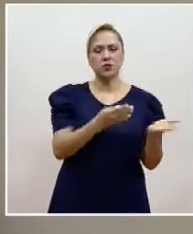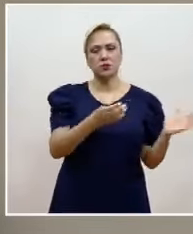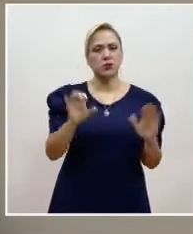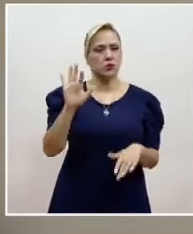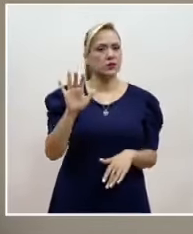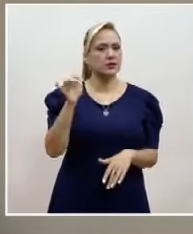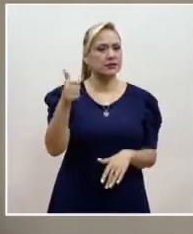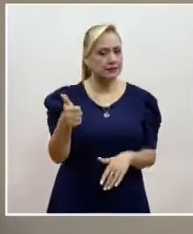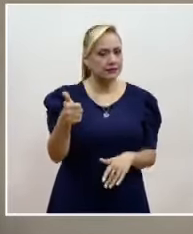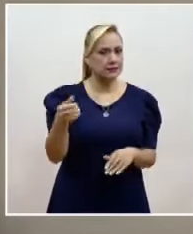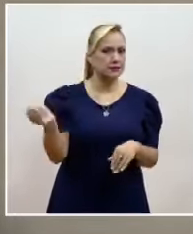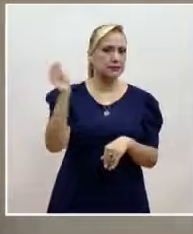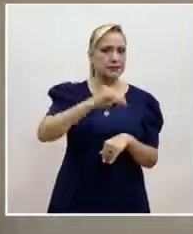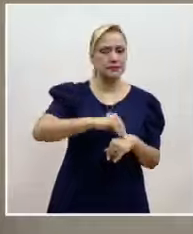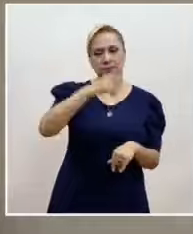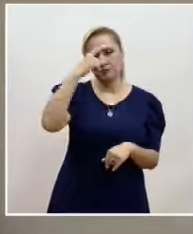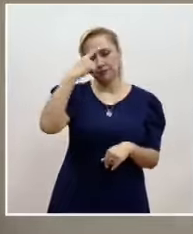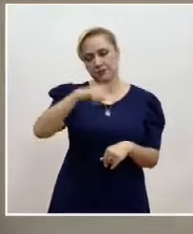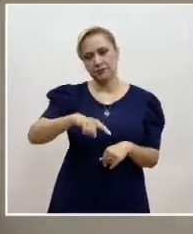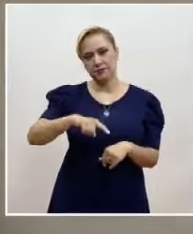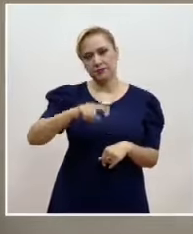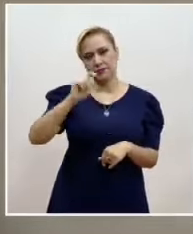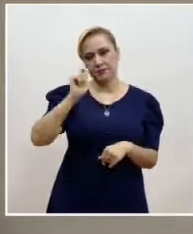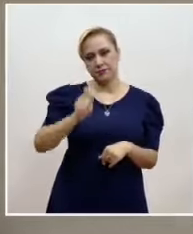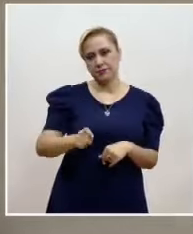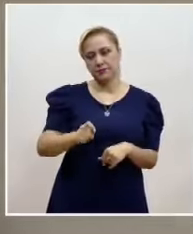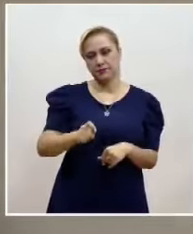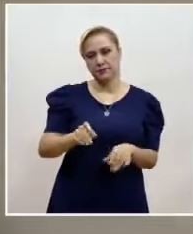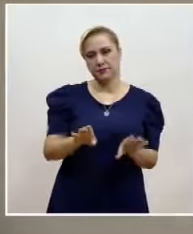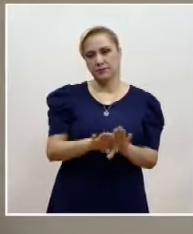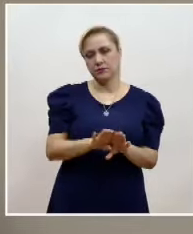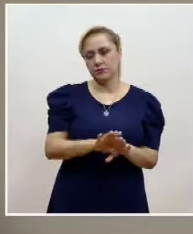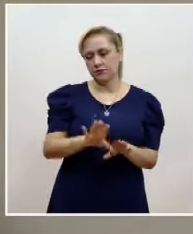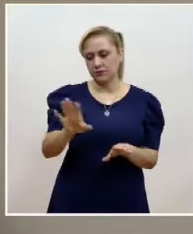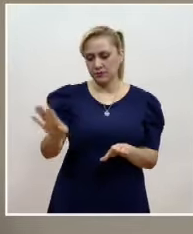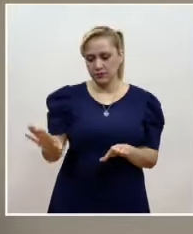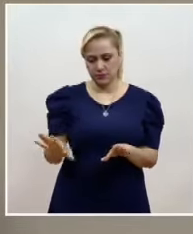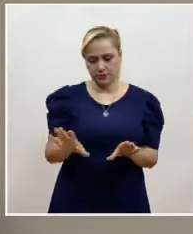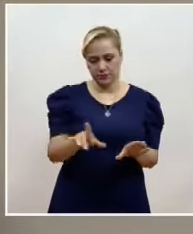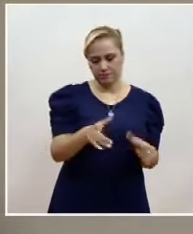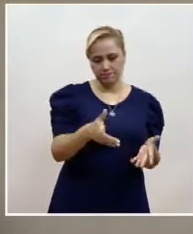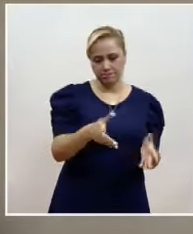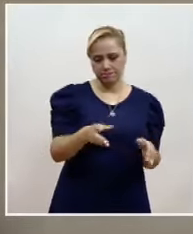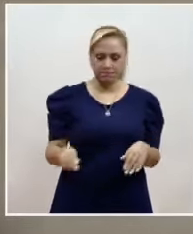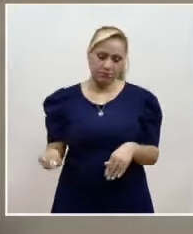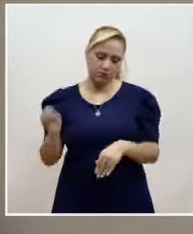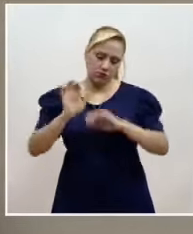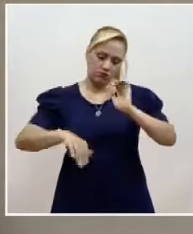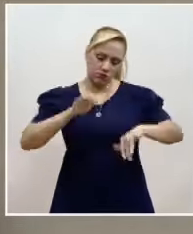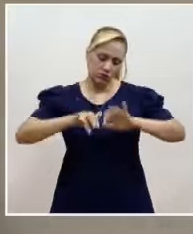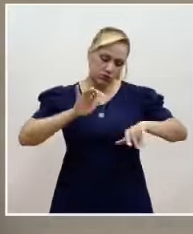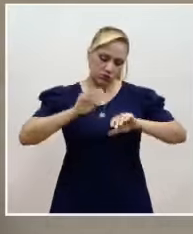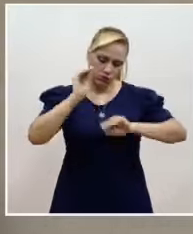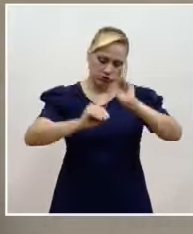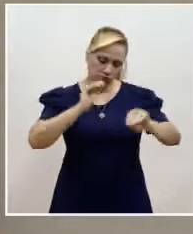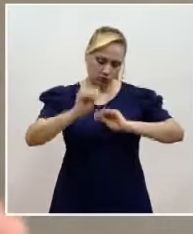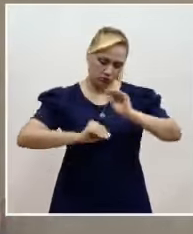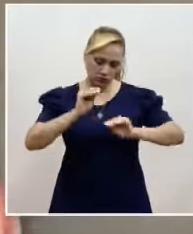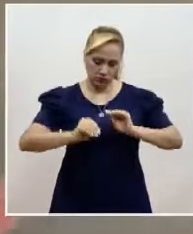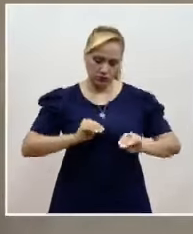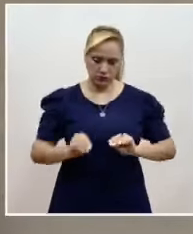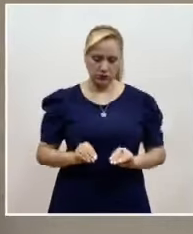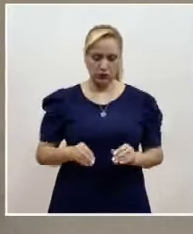1956 y es un proceso cognitivo, ¿no? If this then that, en donde se programa, en donde se permite